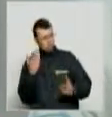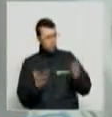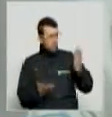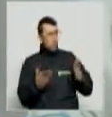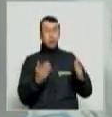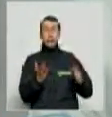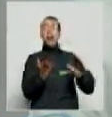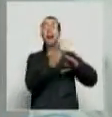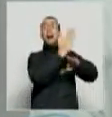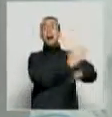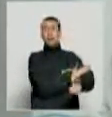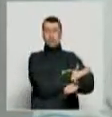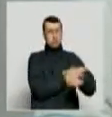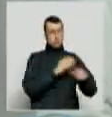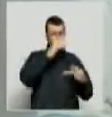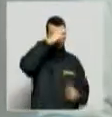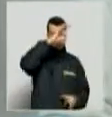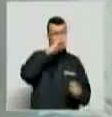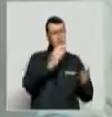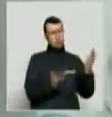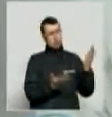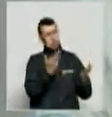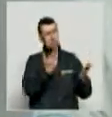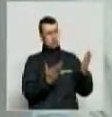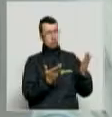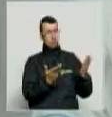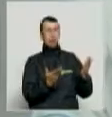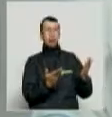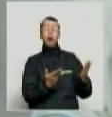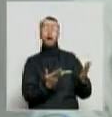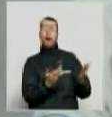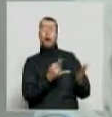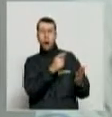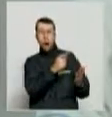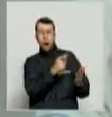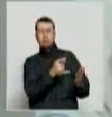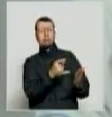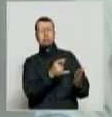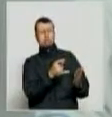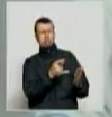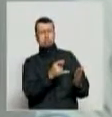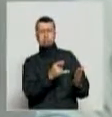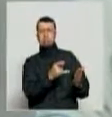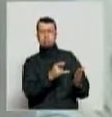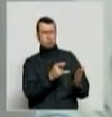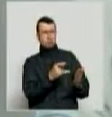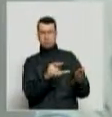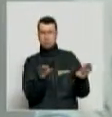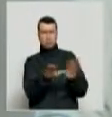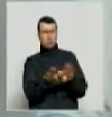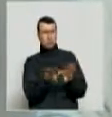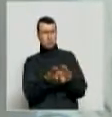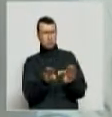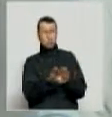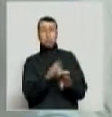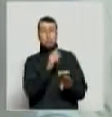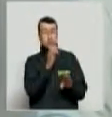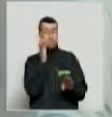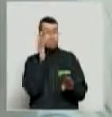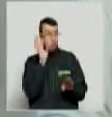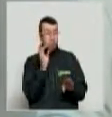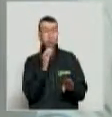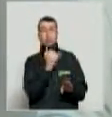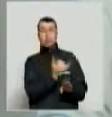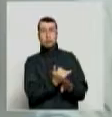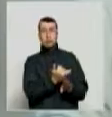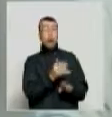nosotros tuviéramos un examen previo y lo podemos comparar, podemos definir, no, este patrón de este paciente, que es por ejemplo una repolarización precoz, que es el corazón se repolariza